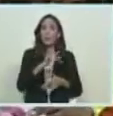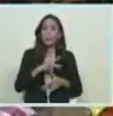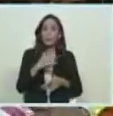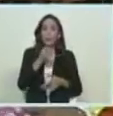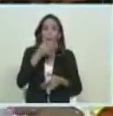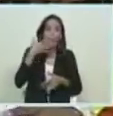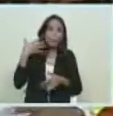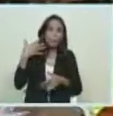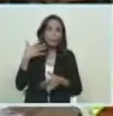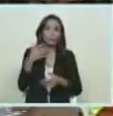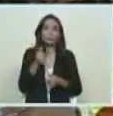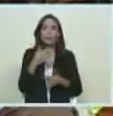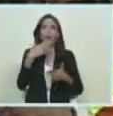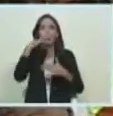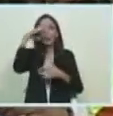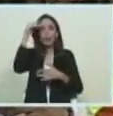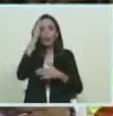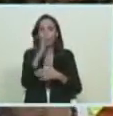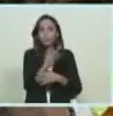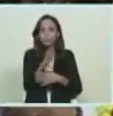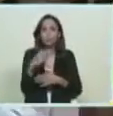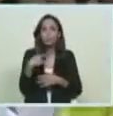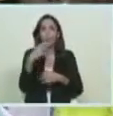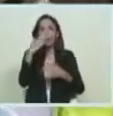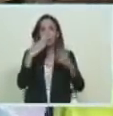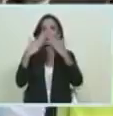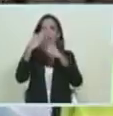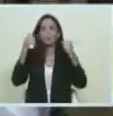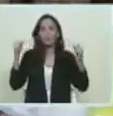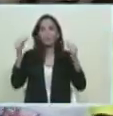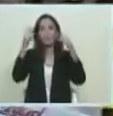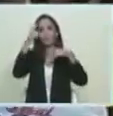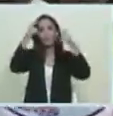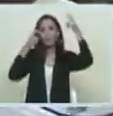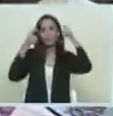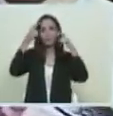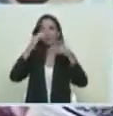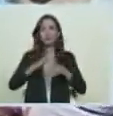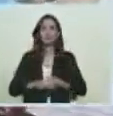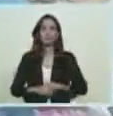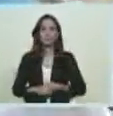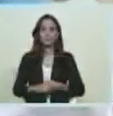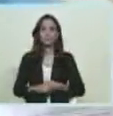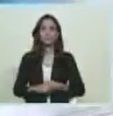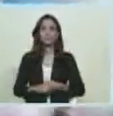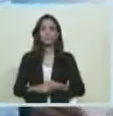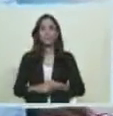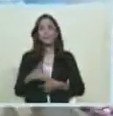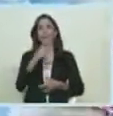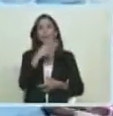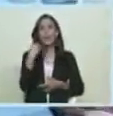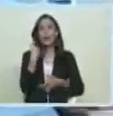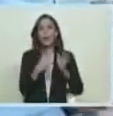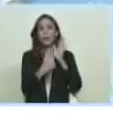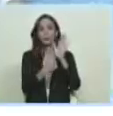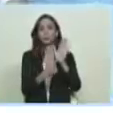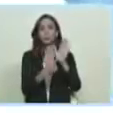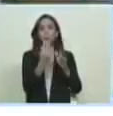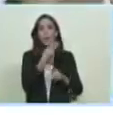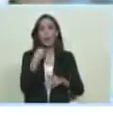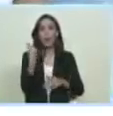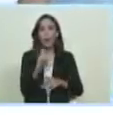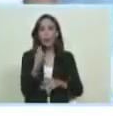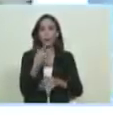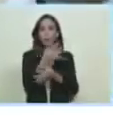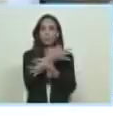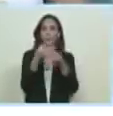a gusto con usted. Que Dios lo bendiga y que viva Chávez. Bueno, presidente, esta es la juventud a la que Chávez le sembró